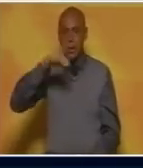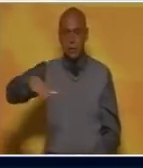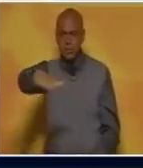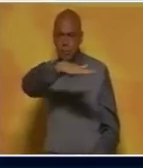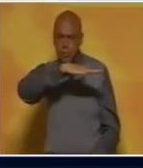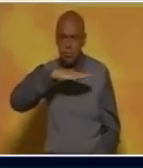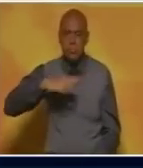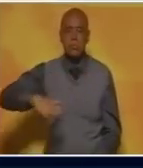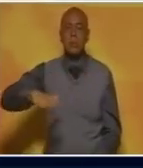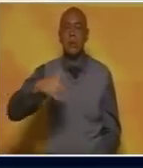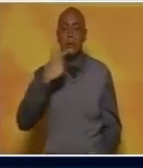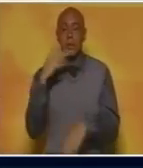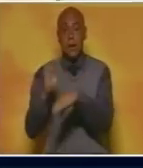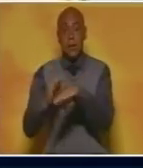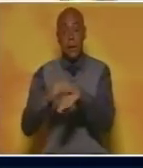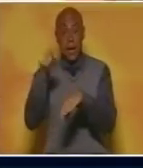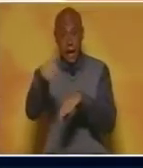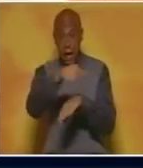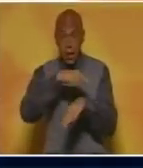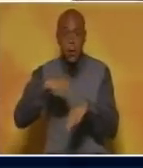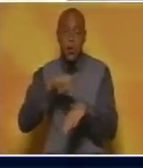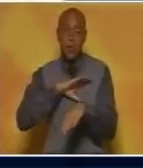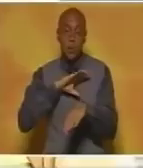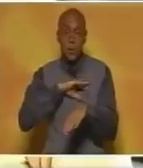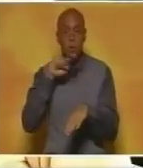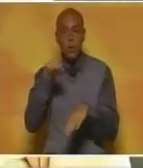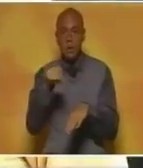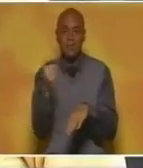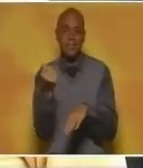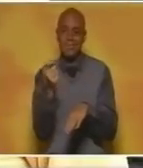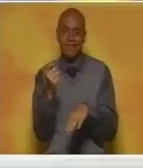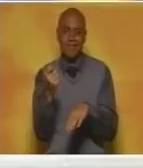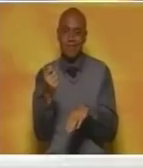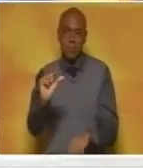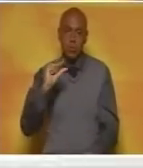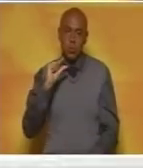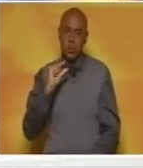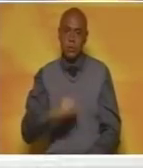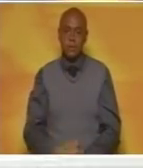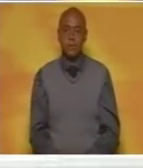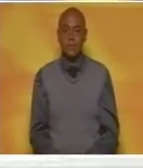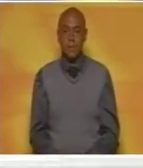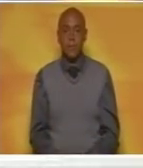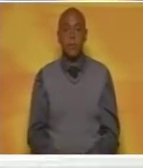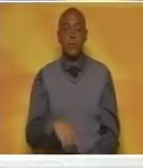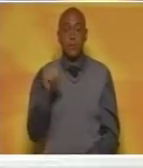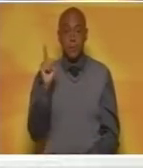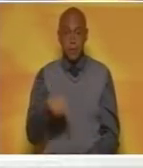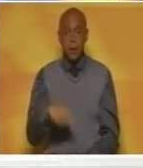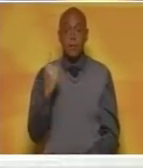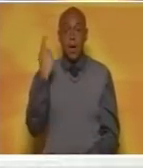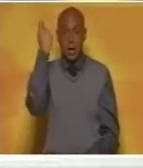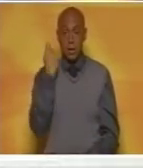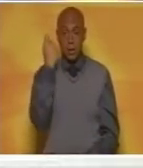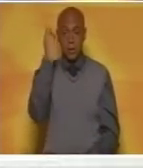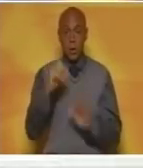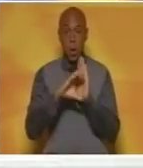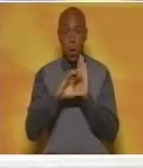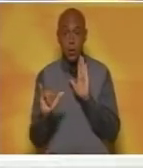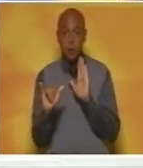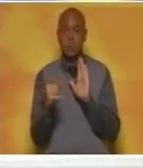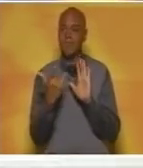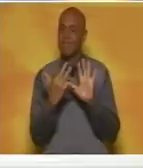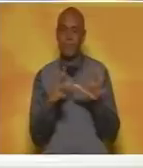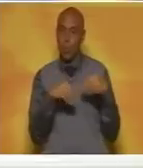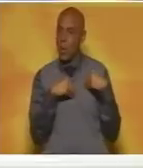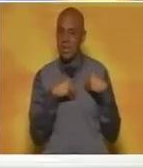suroeste, sostiene que los insumos que le otorgan son insuficientes. El constituyente Edison Alvarado rechaza el